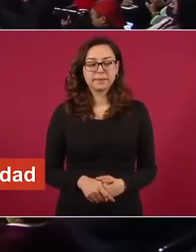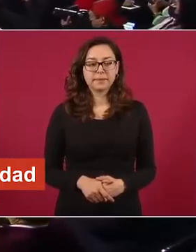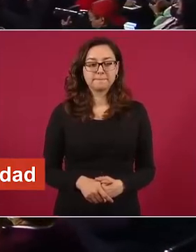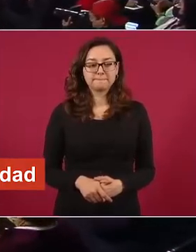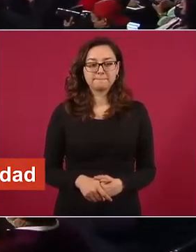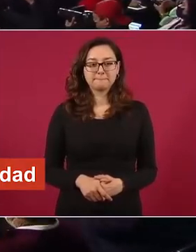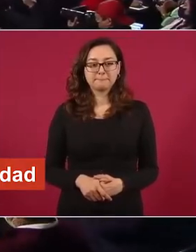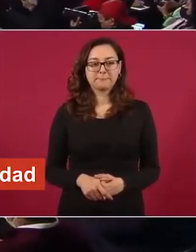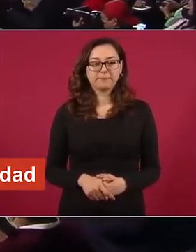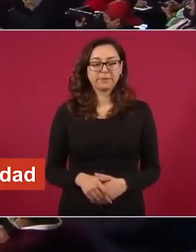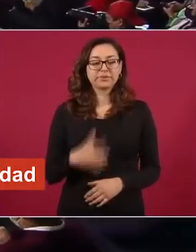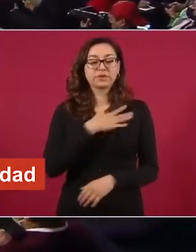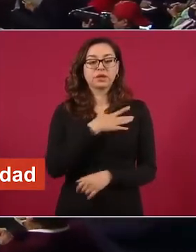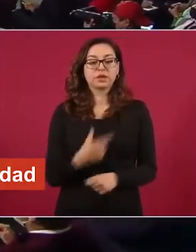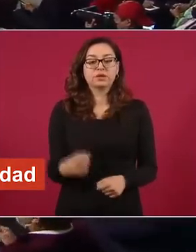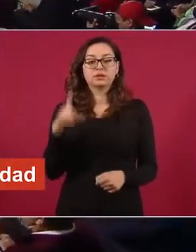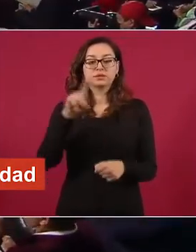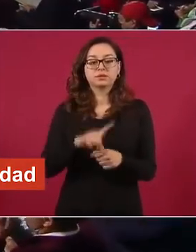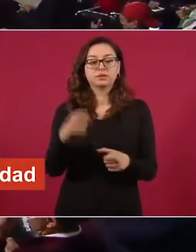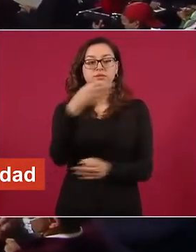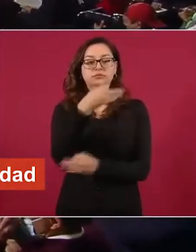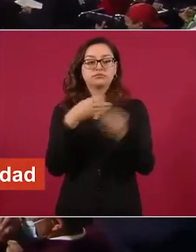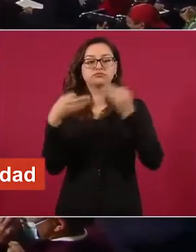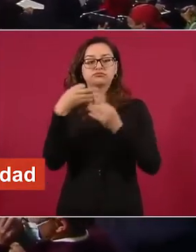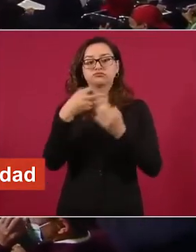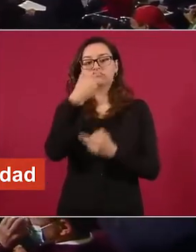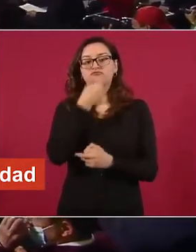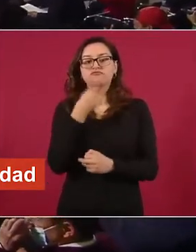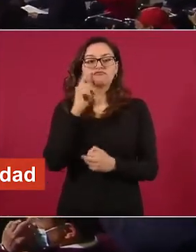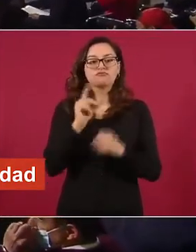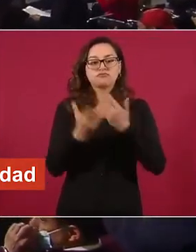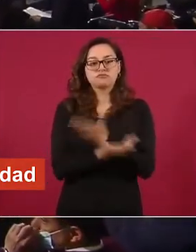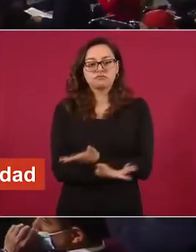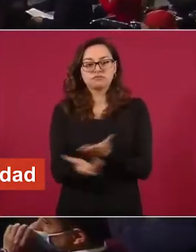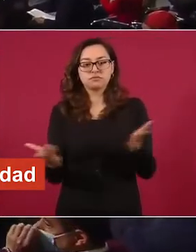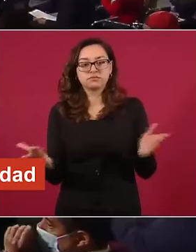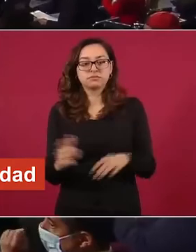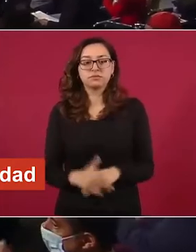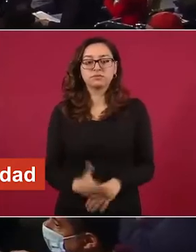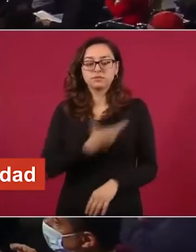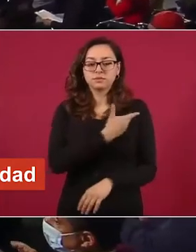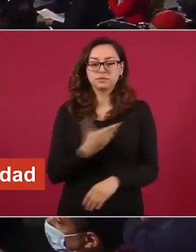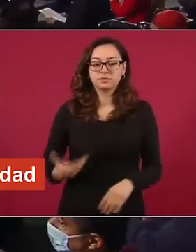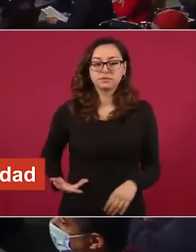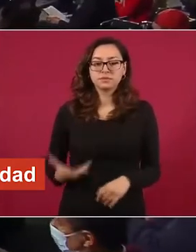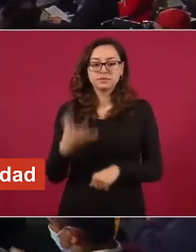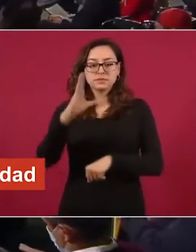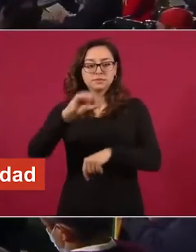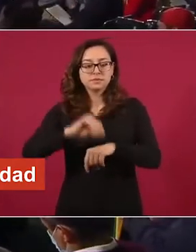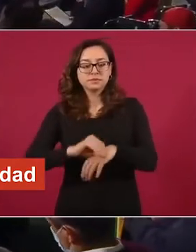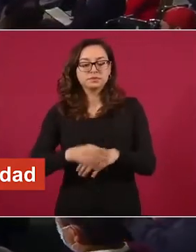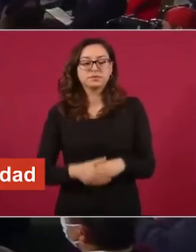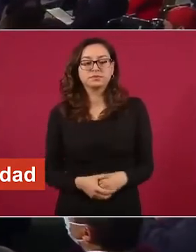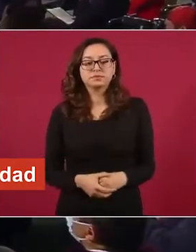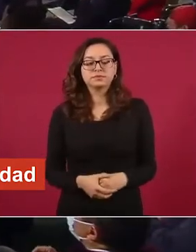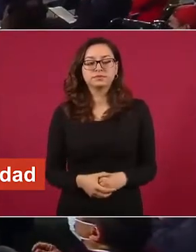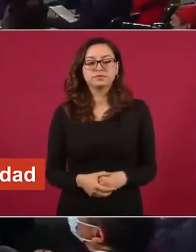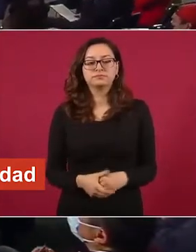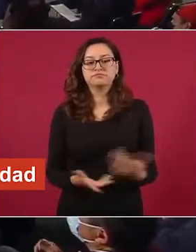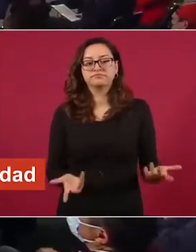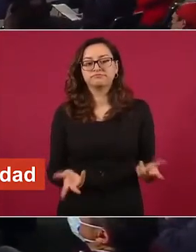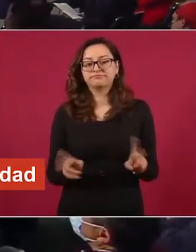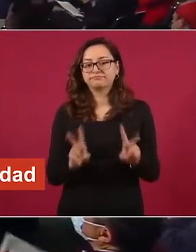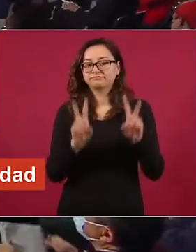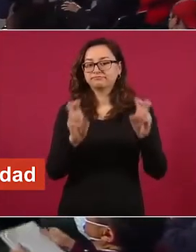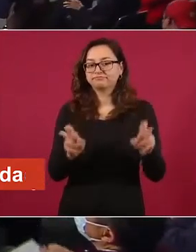Muy buenos días a todas y a todos. Con su permiso, señor presidente. Vamos a presentar el informe Cero Impunidad, que es un